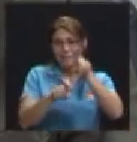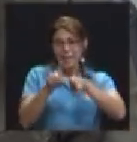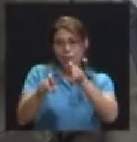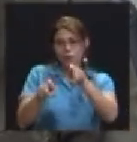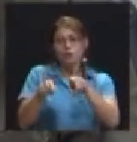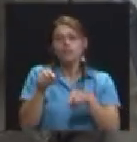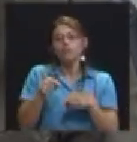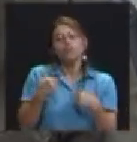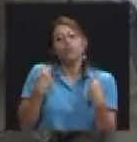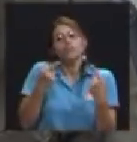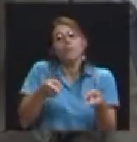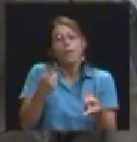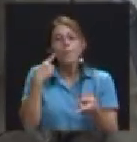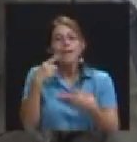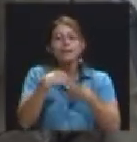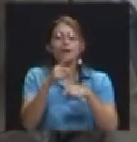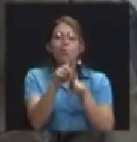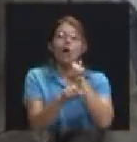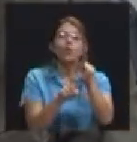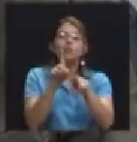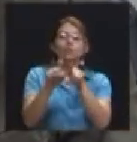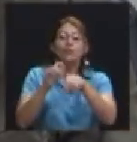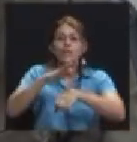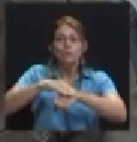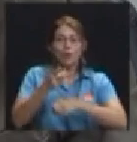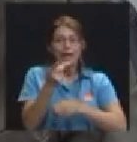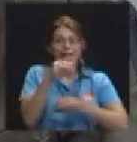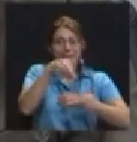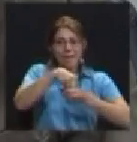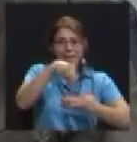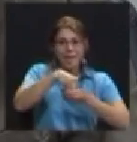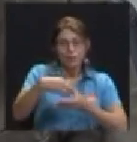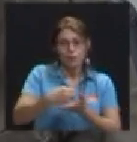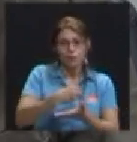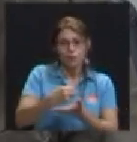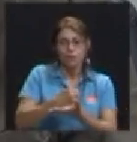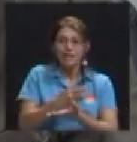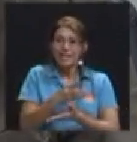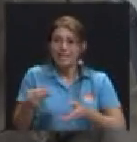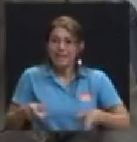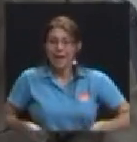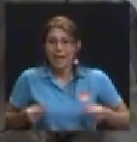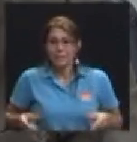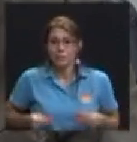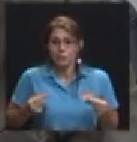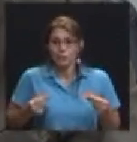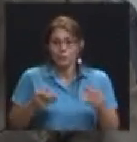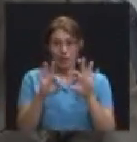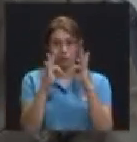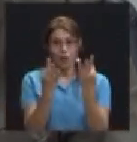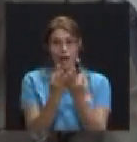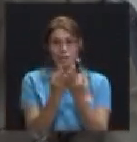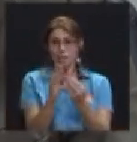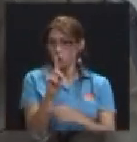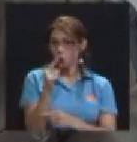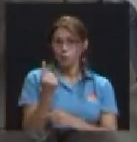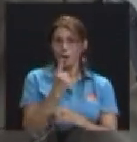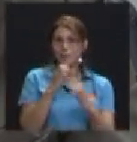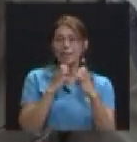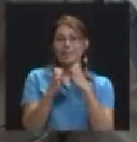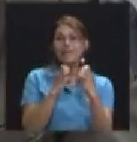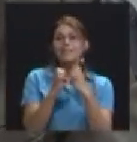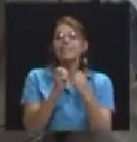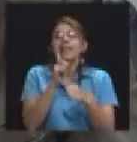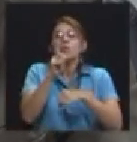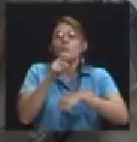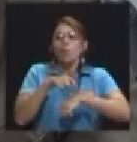y los gastos de los hogares. Y no solamente va a ser una entrevista de un momento, sino hay que hacer